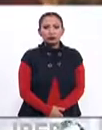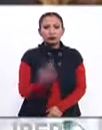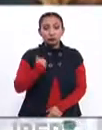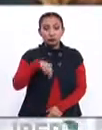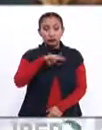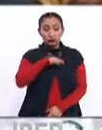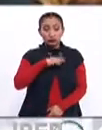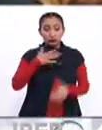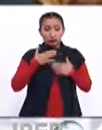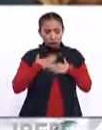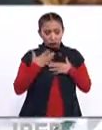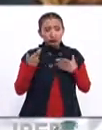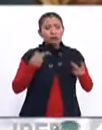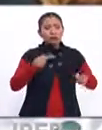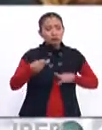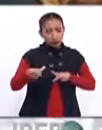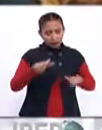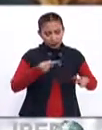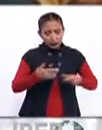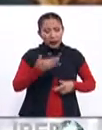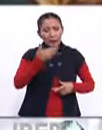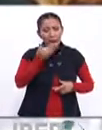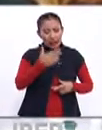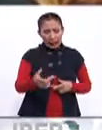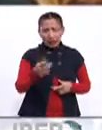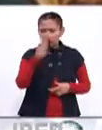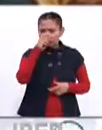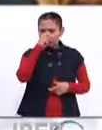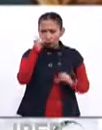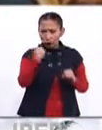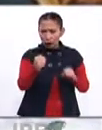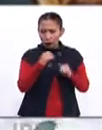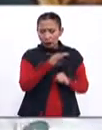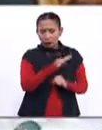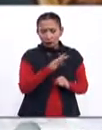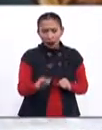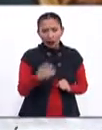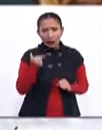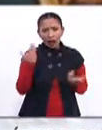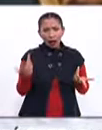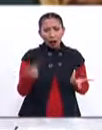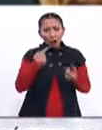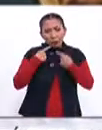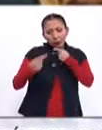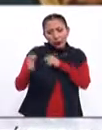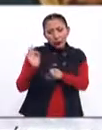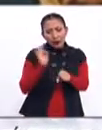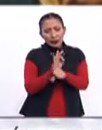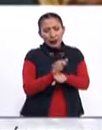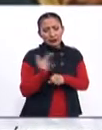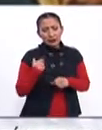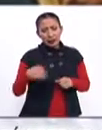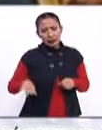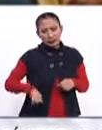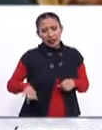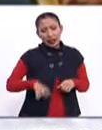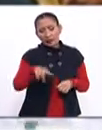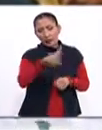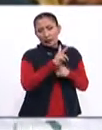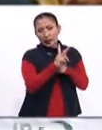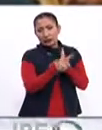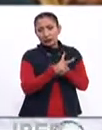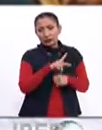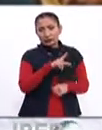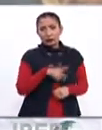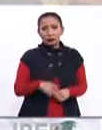Nosotros tomaremos las medidas más crudas y enérgicas que pueda tomar en diplomacia, en defensa de los intereses nacionales, un